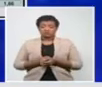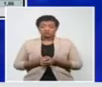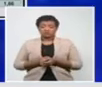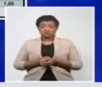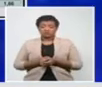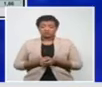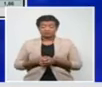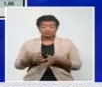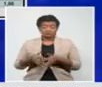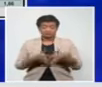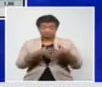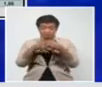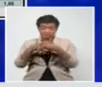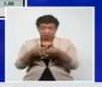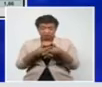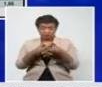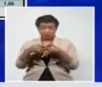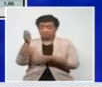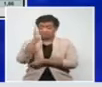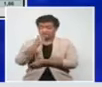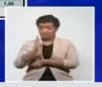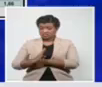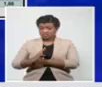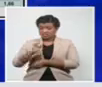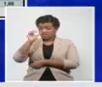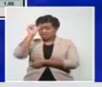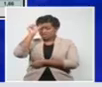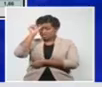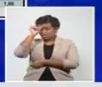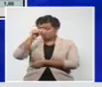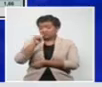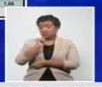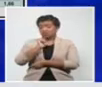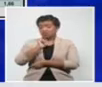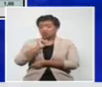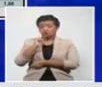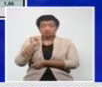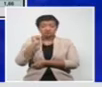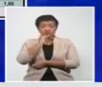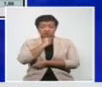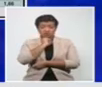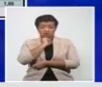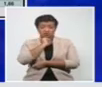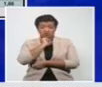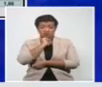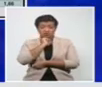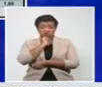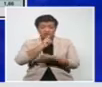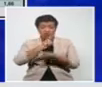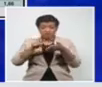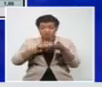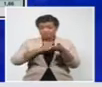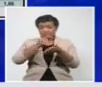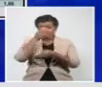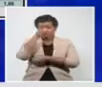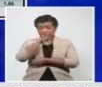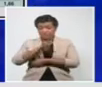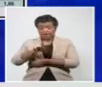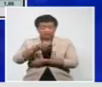Estados Unidos, India, Brasil, Rusia, Reino Unido, Francia y